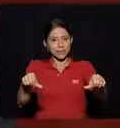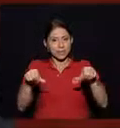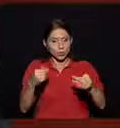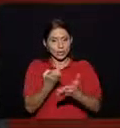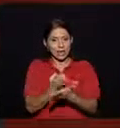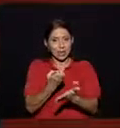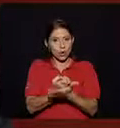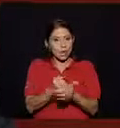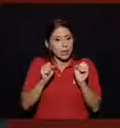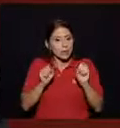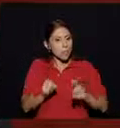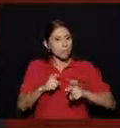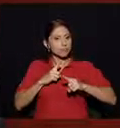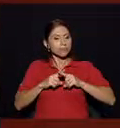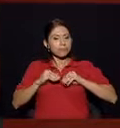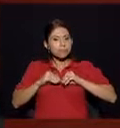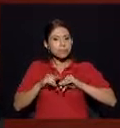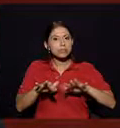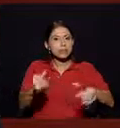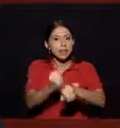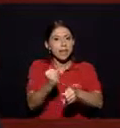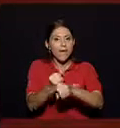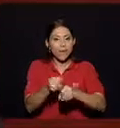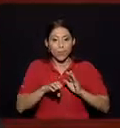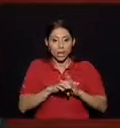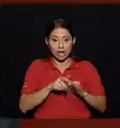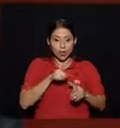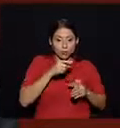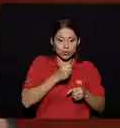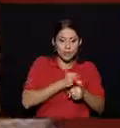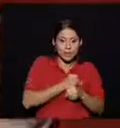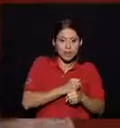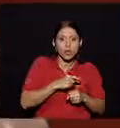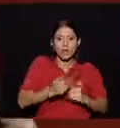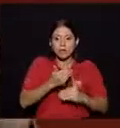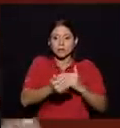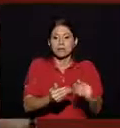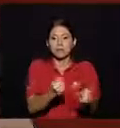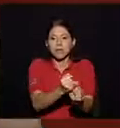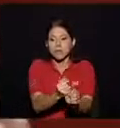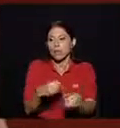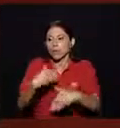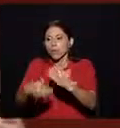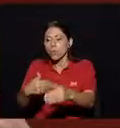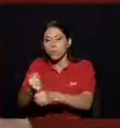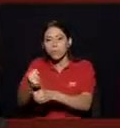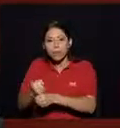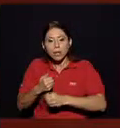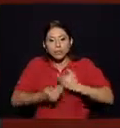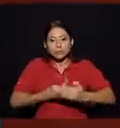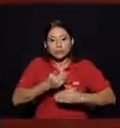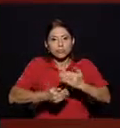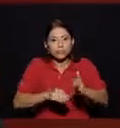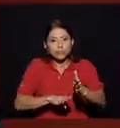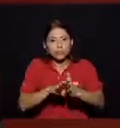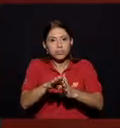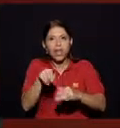que significarían reproducir el trabajo, ¿verdad?, que esté activo un sector que implica que otros sectores tengan más trabajo, más